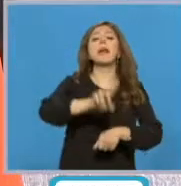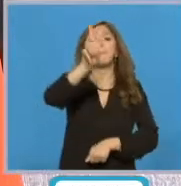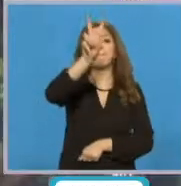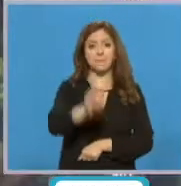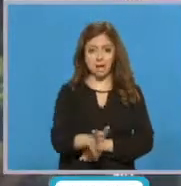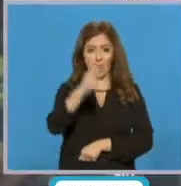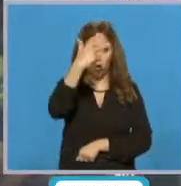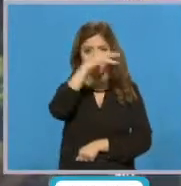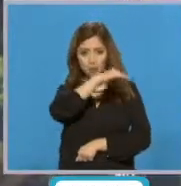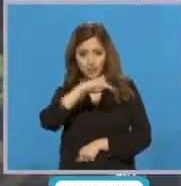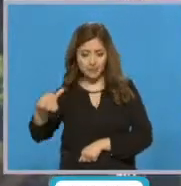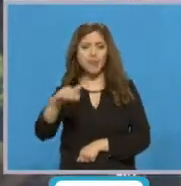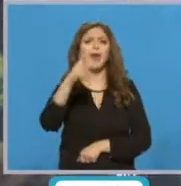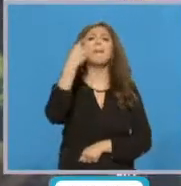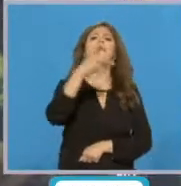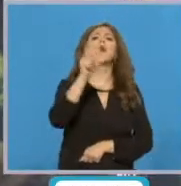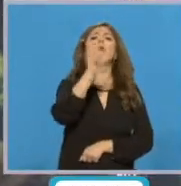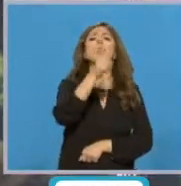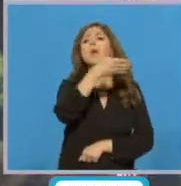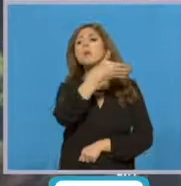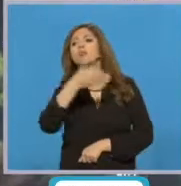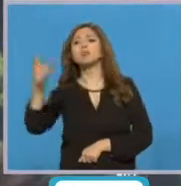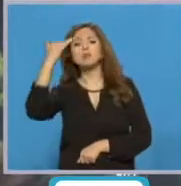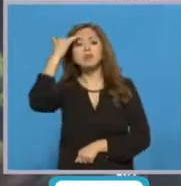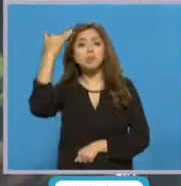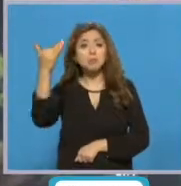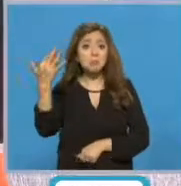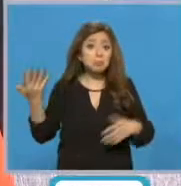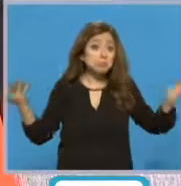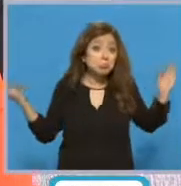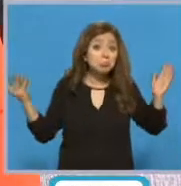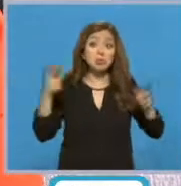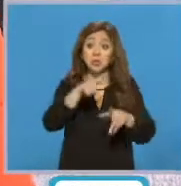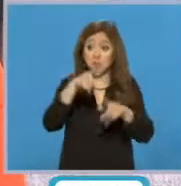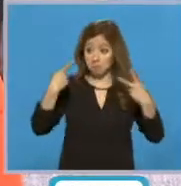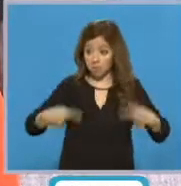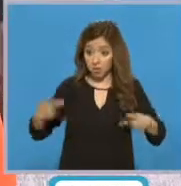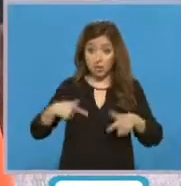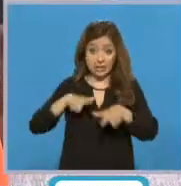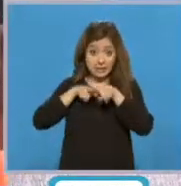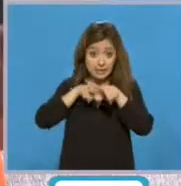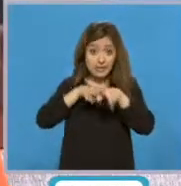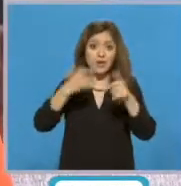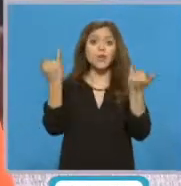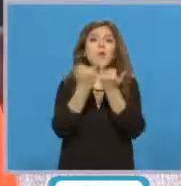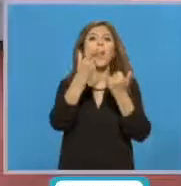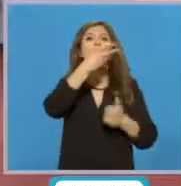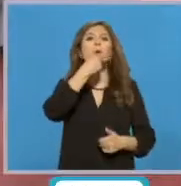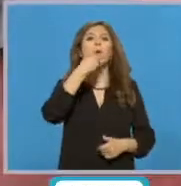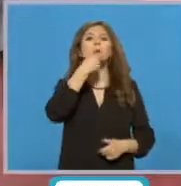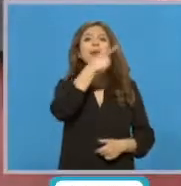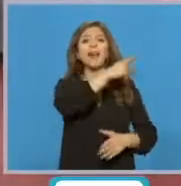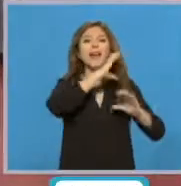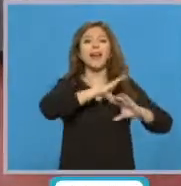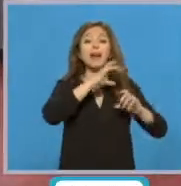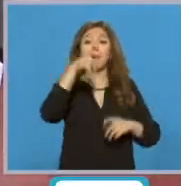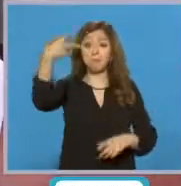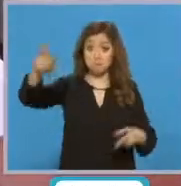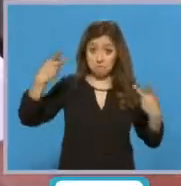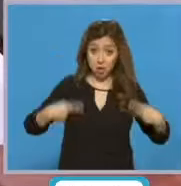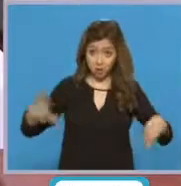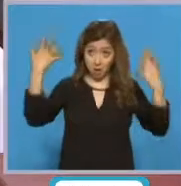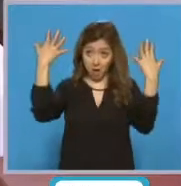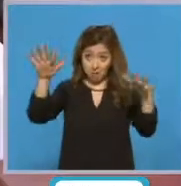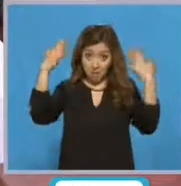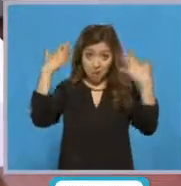¿Cuánto tiempo? 8:30. ¿Hasta cuándo nos podemos ver? Pues Corta hasta temporada. que el público, como Chente, mientras Muy el bien. público siga aplaudiendo, ahí vamos a estar. Estará largo Así rato. que tenemos